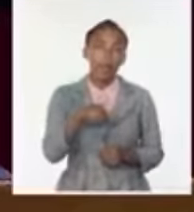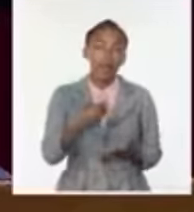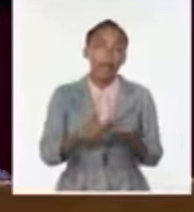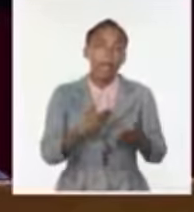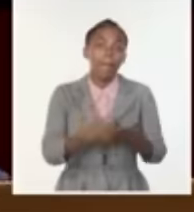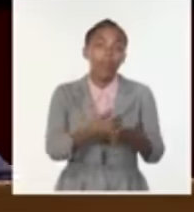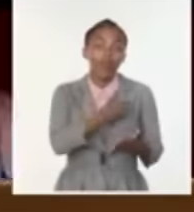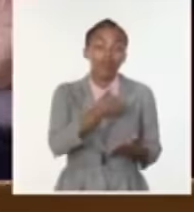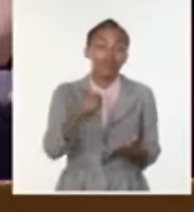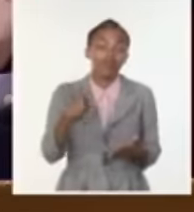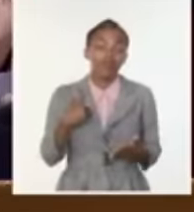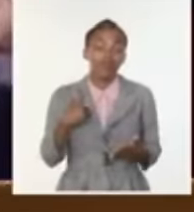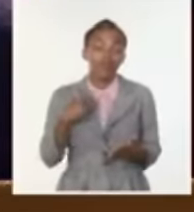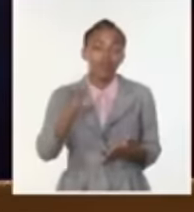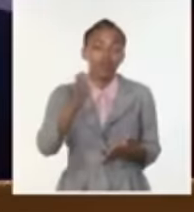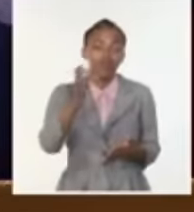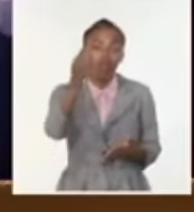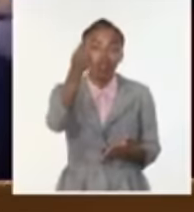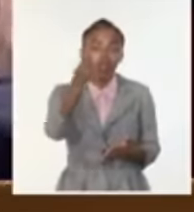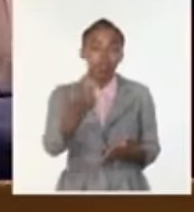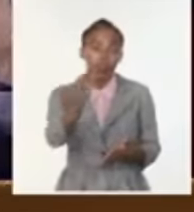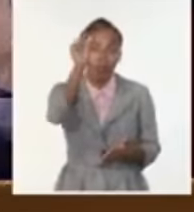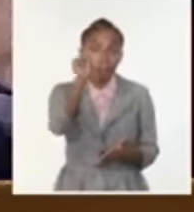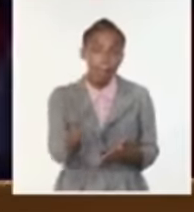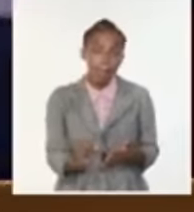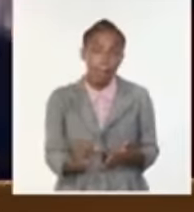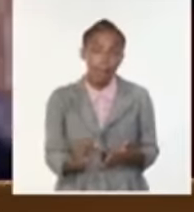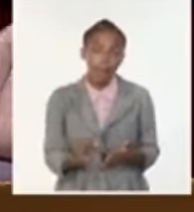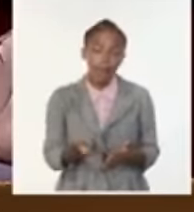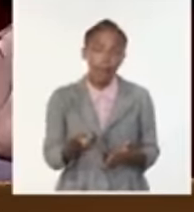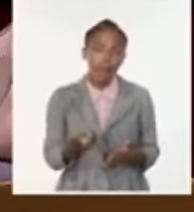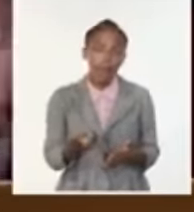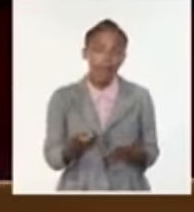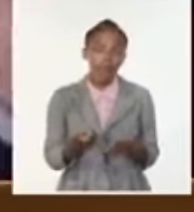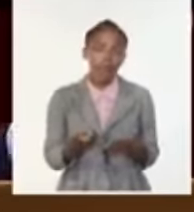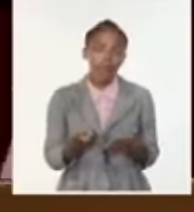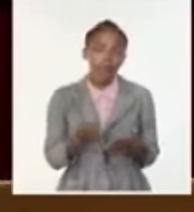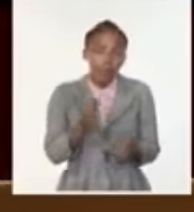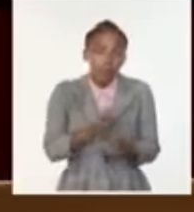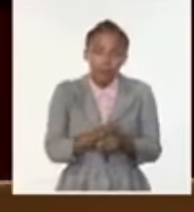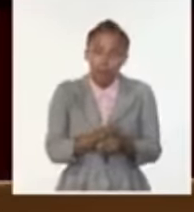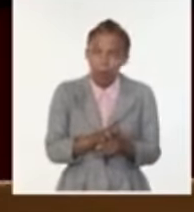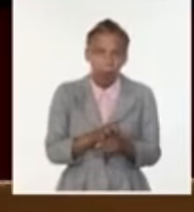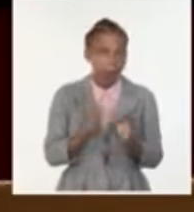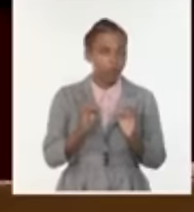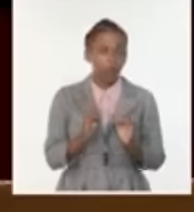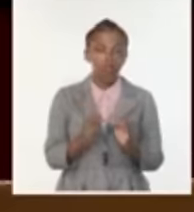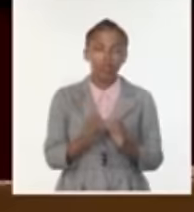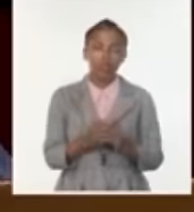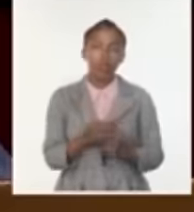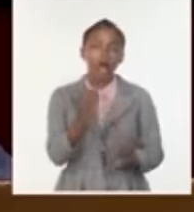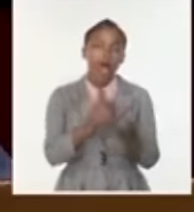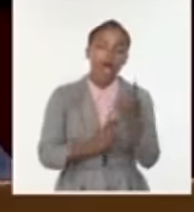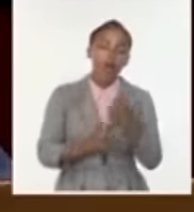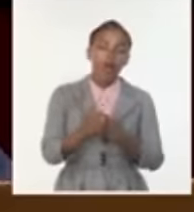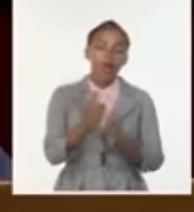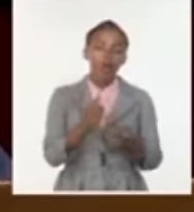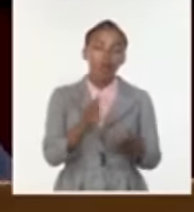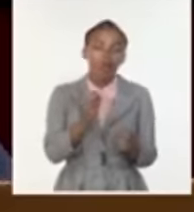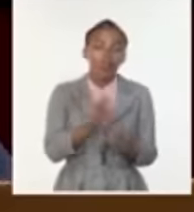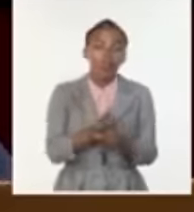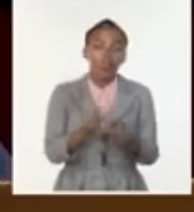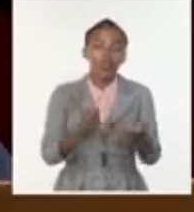abierto sus cuentas. Fíjense que no solamente que la tengan en cero, hay quien abrieron el negocio y no tienen cuenta. ¿Cómo tú puedes tener un negocio sin